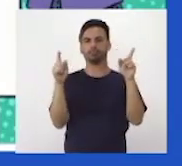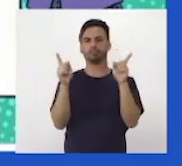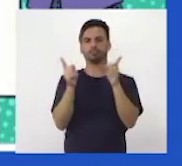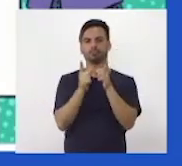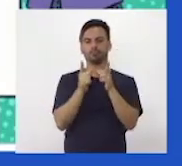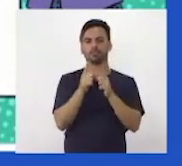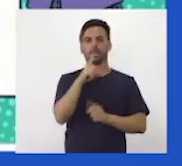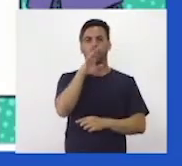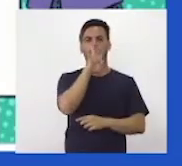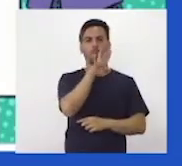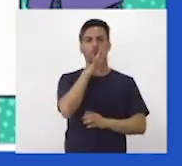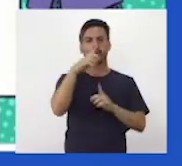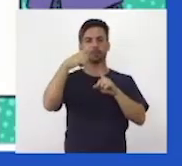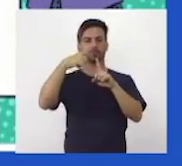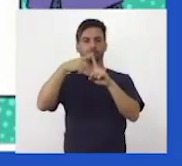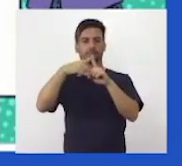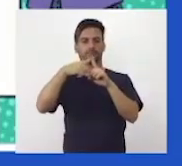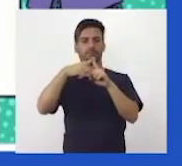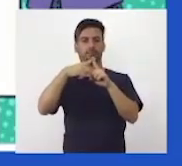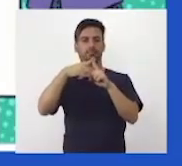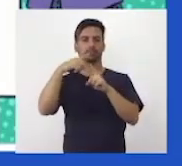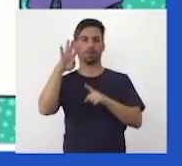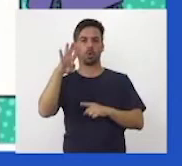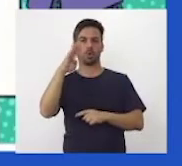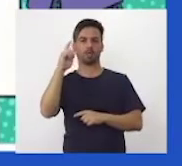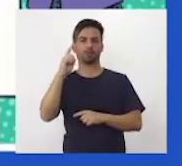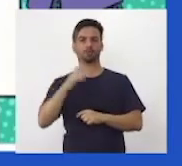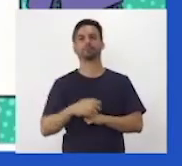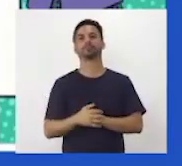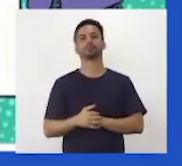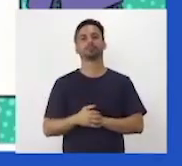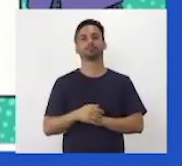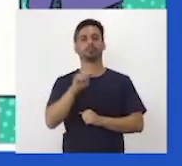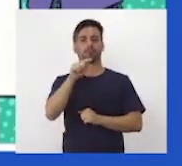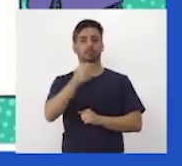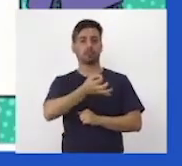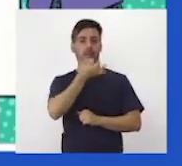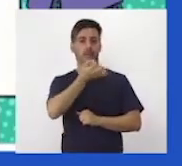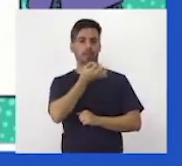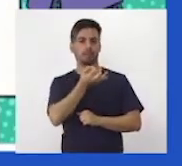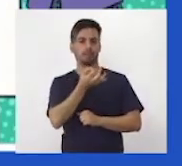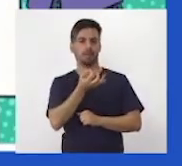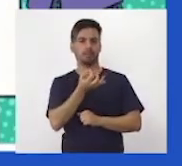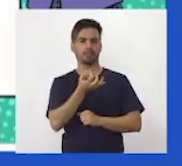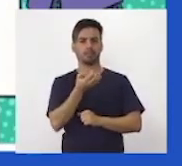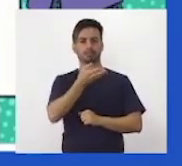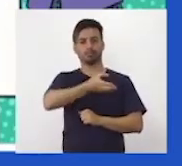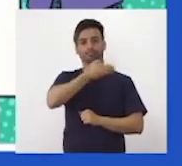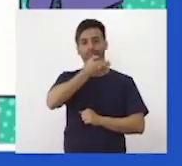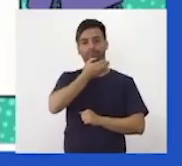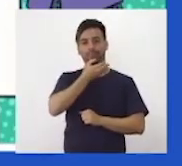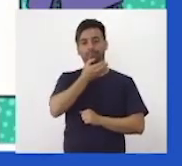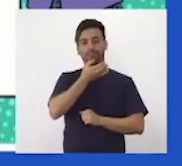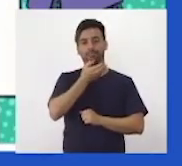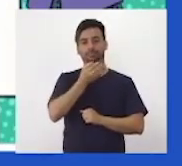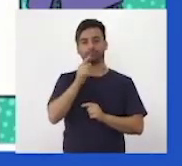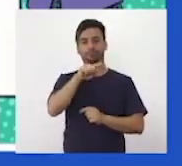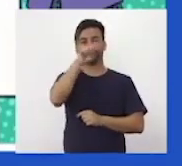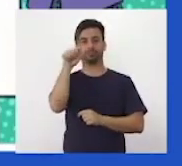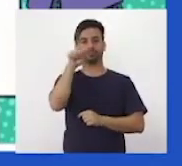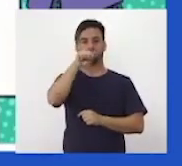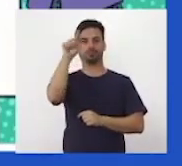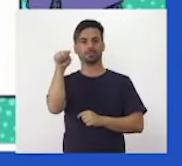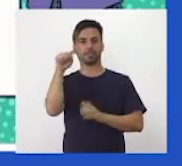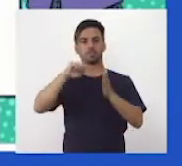quedaría 4x más 4. Fíjate bien, aquí aplicaste la propiedad distributiva